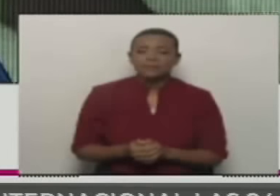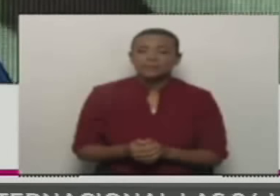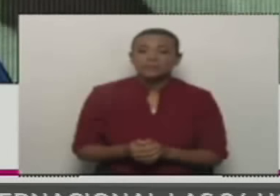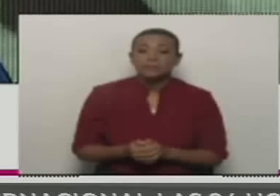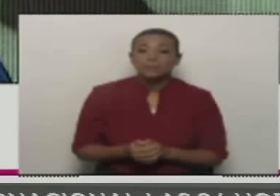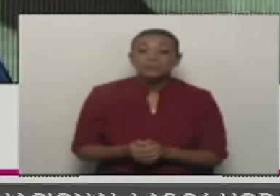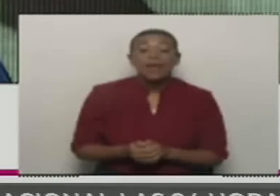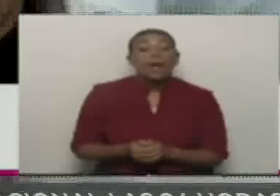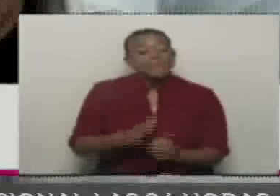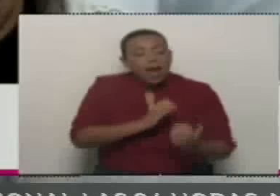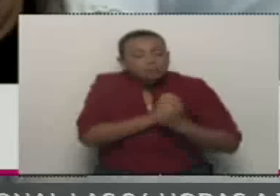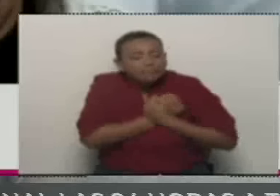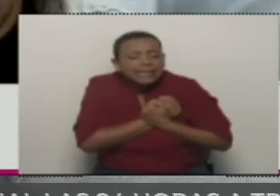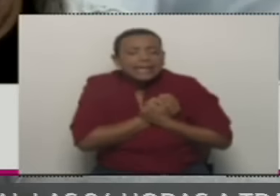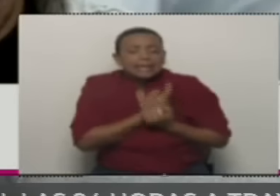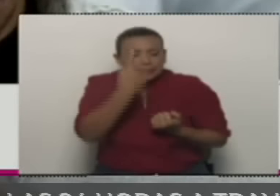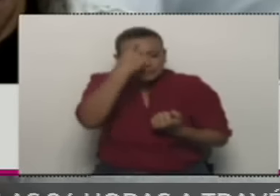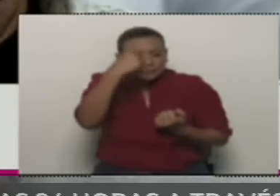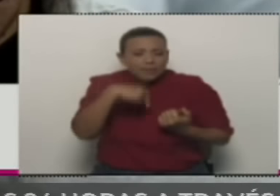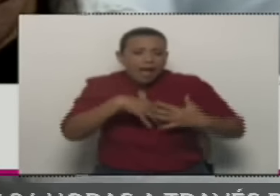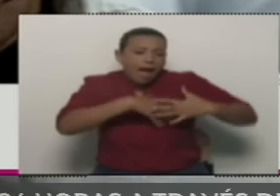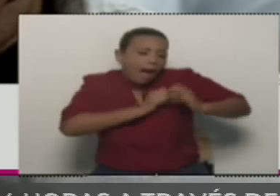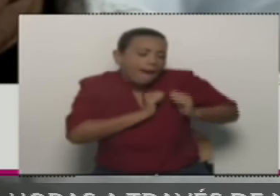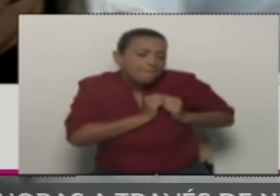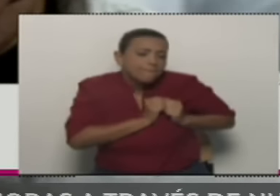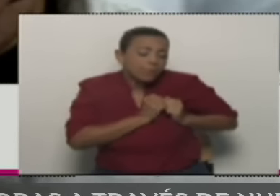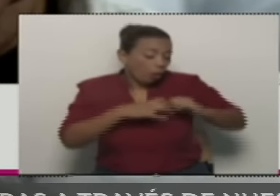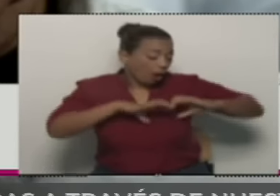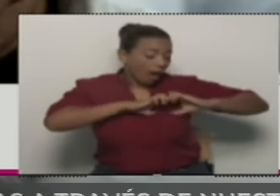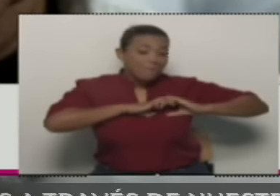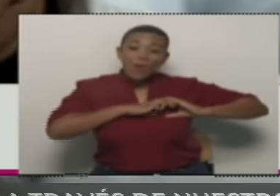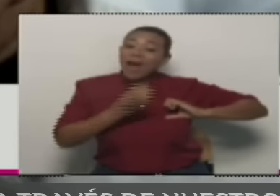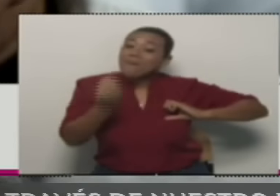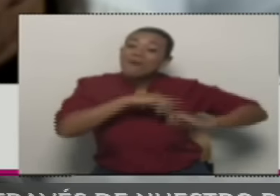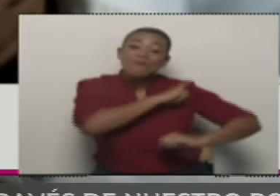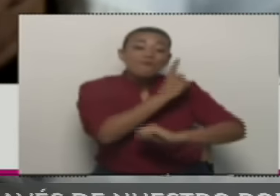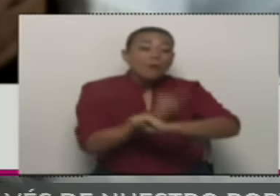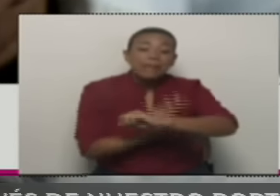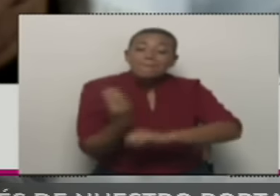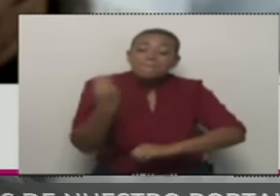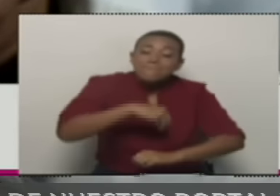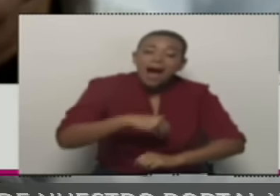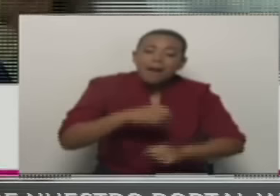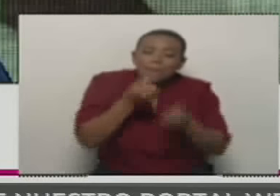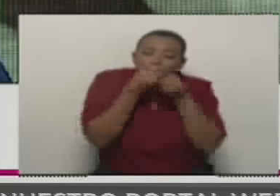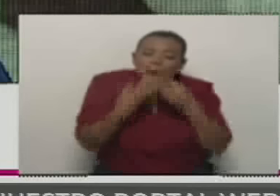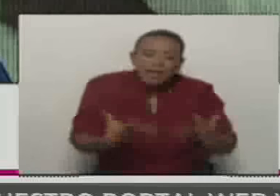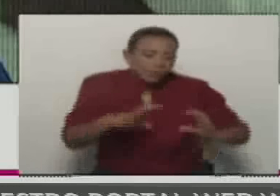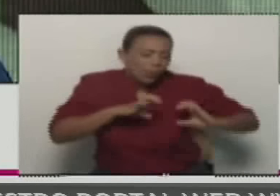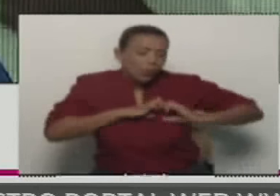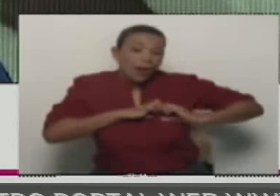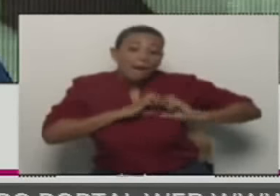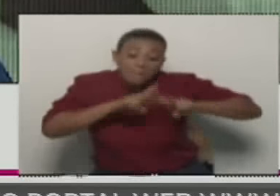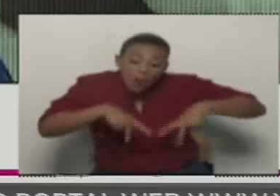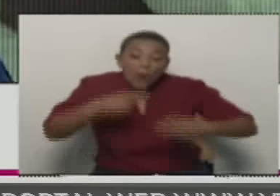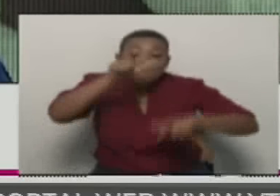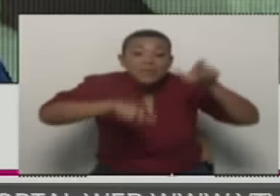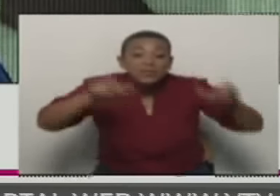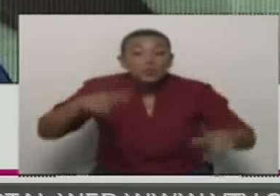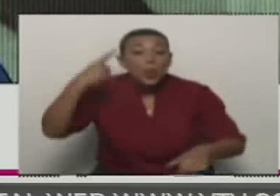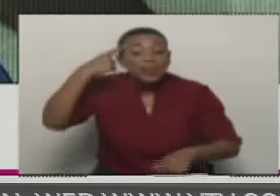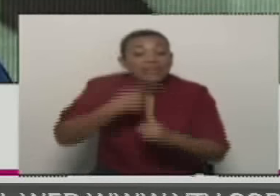creen en el amor. Yo creo que el amor es la fuerza más grande que tenemos para construir una nueva civilización,